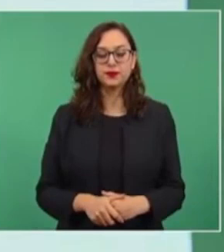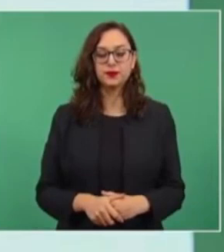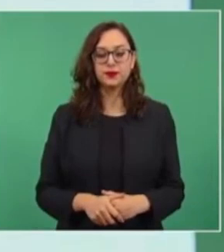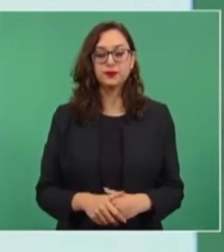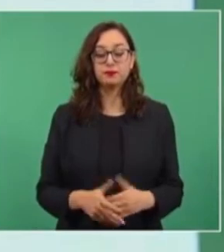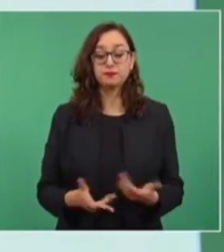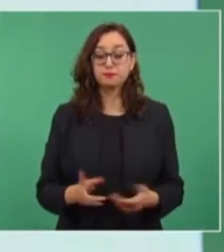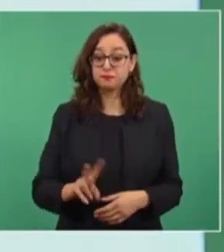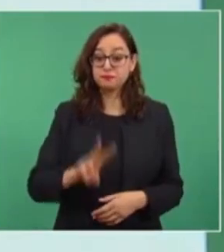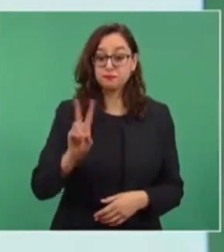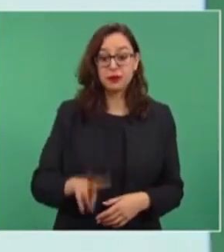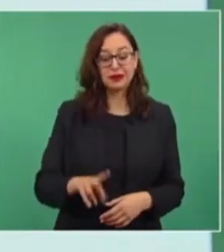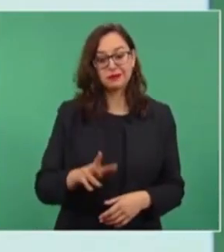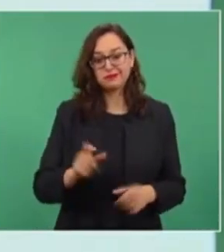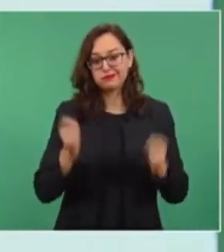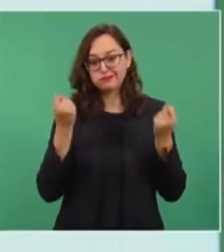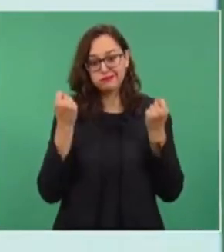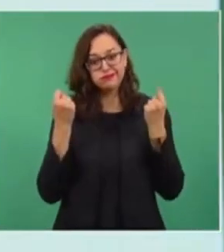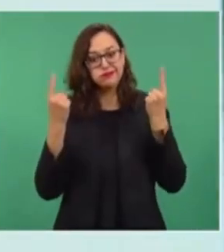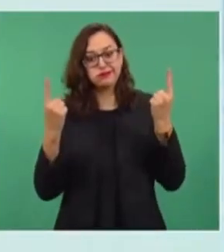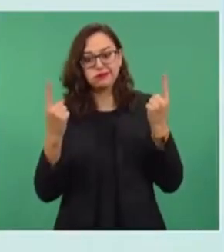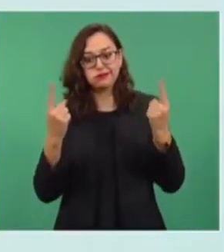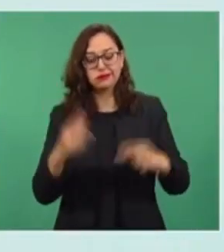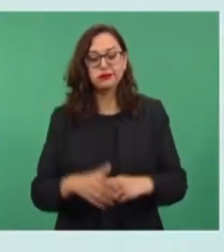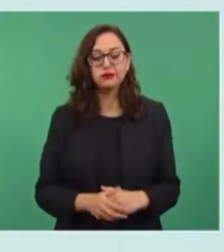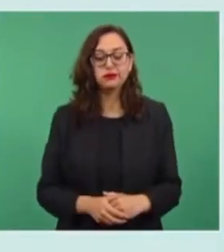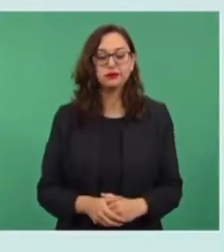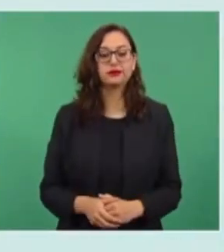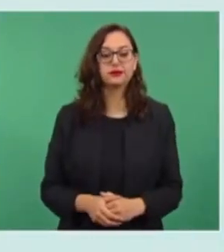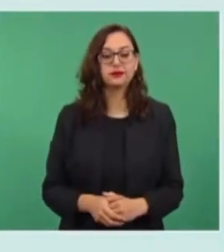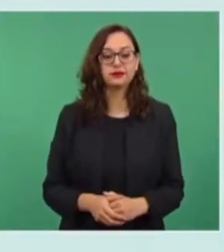personalidades excepcionales.